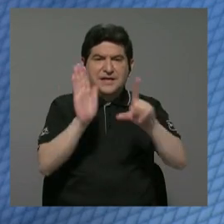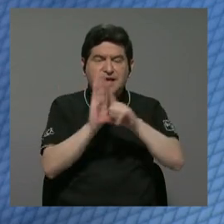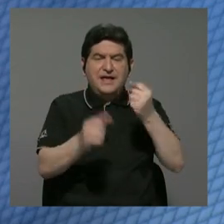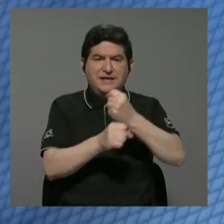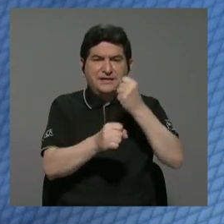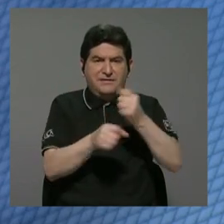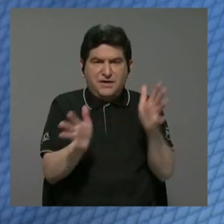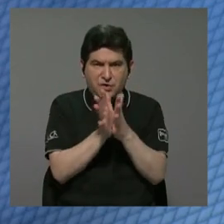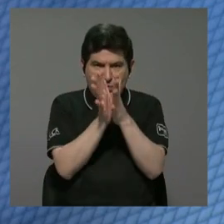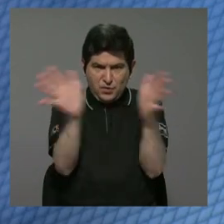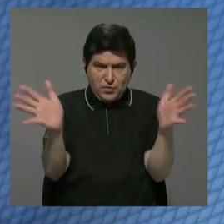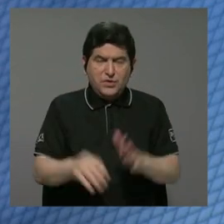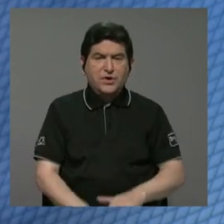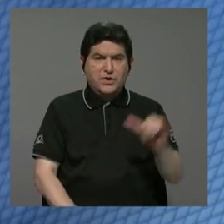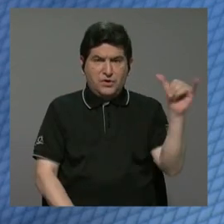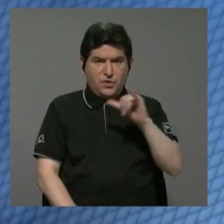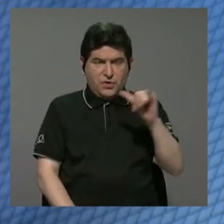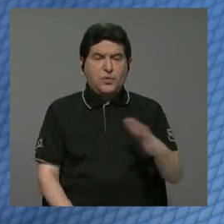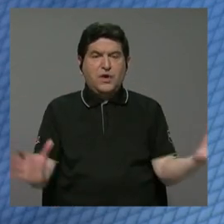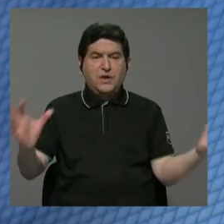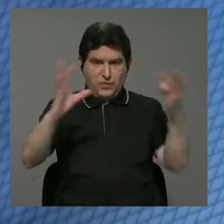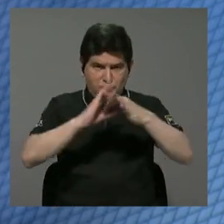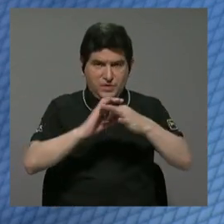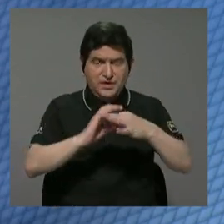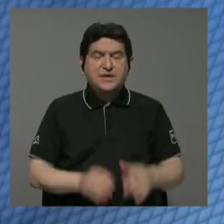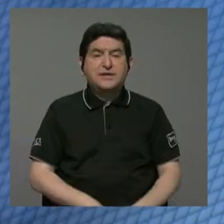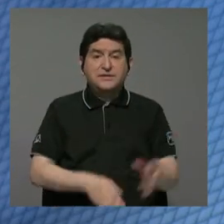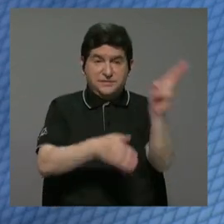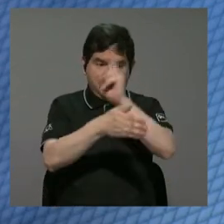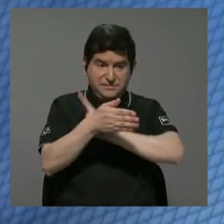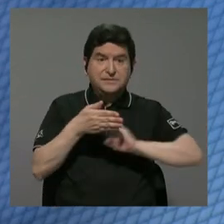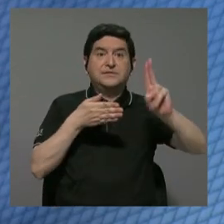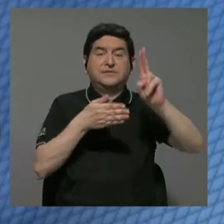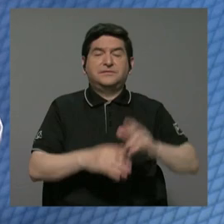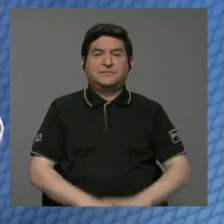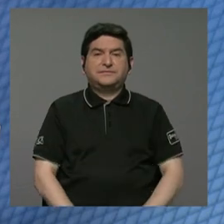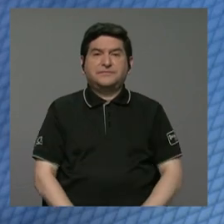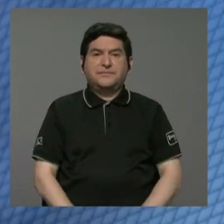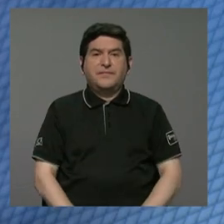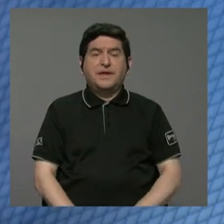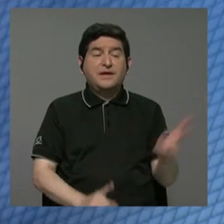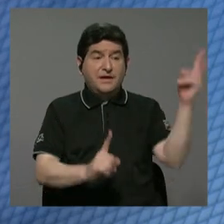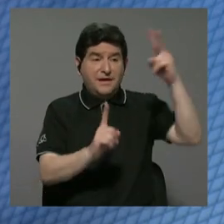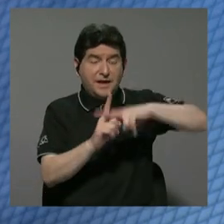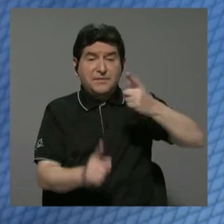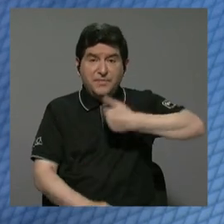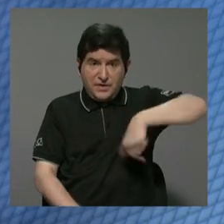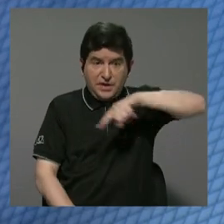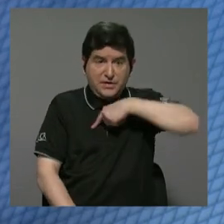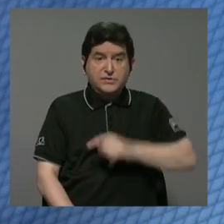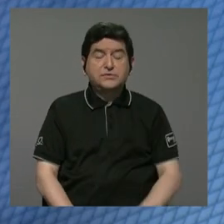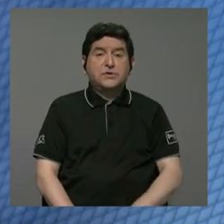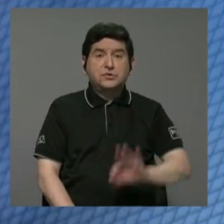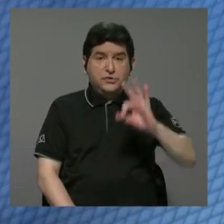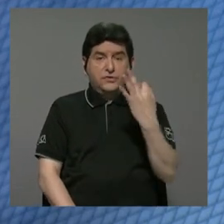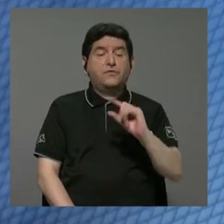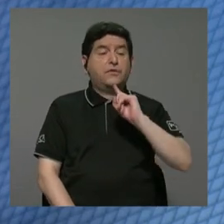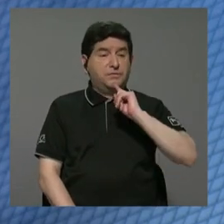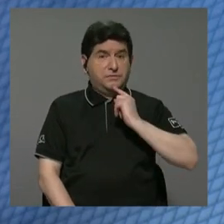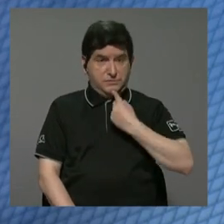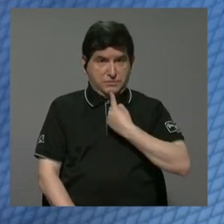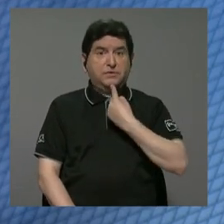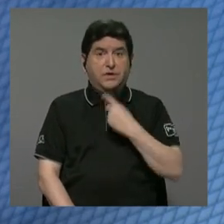Empleo Público, que también son vinculantes para la universidad y que hemos aplicado muy seriamente y con toda